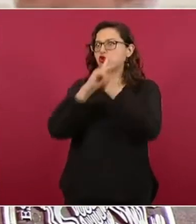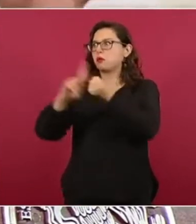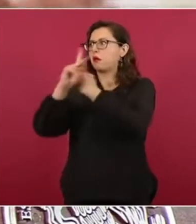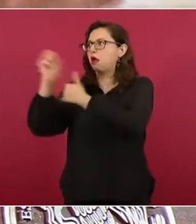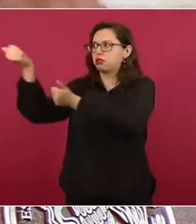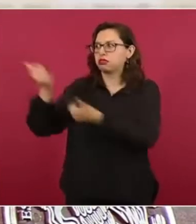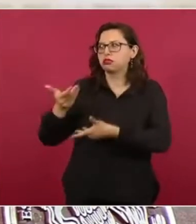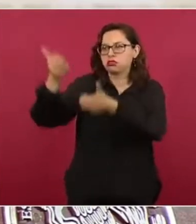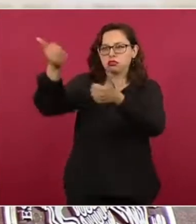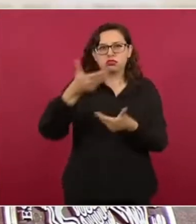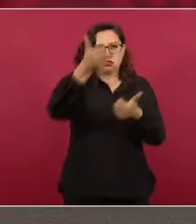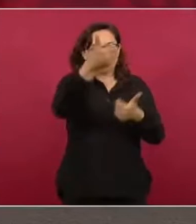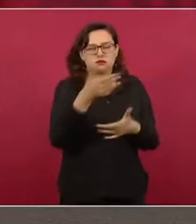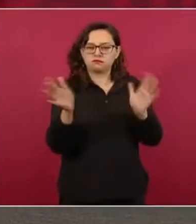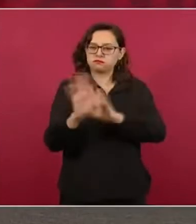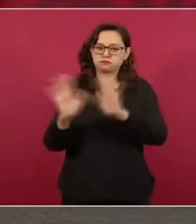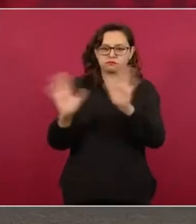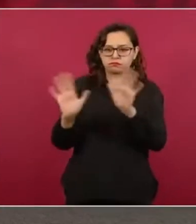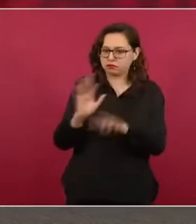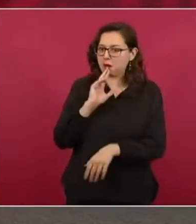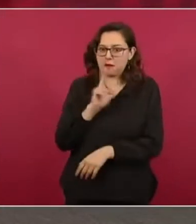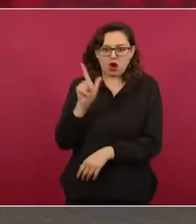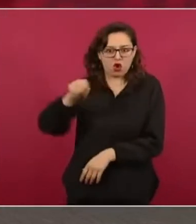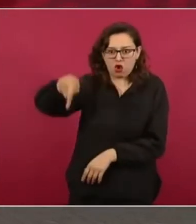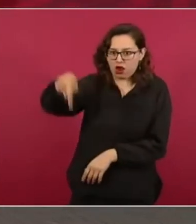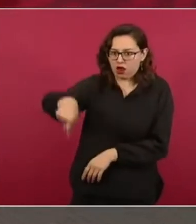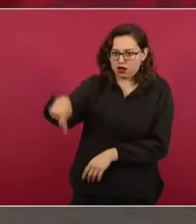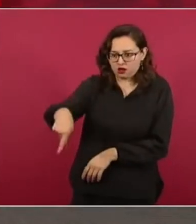así como estamos